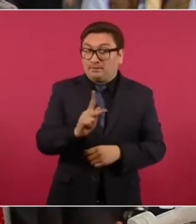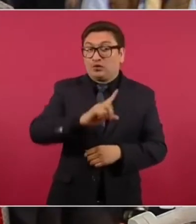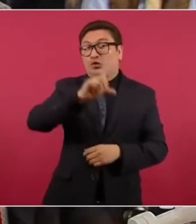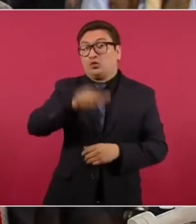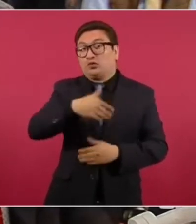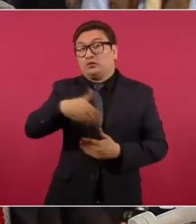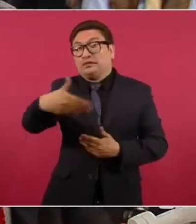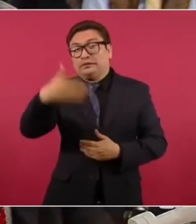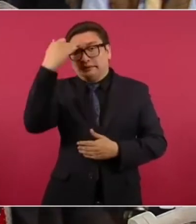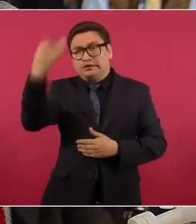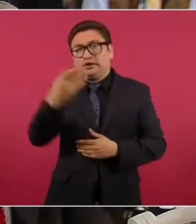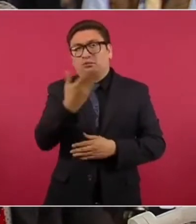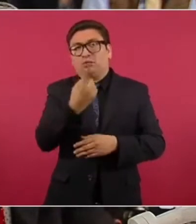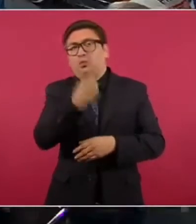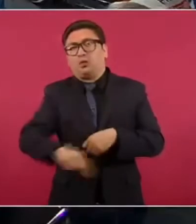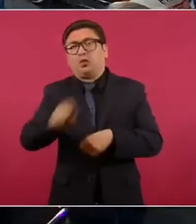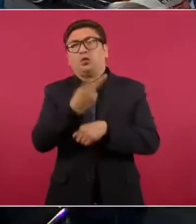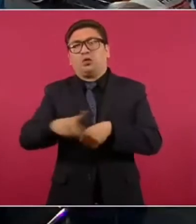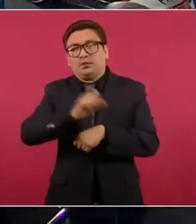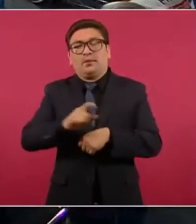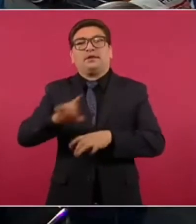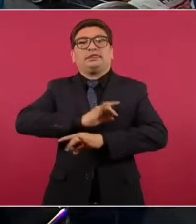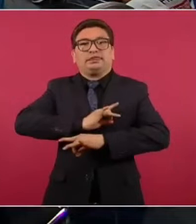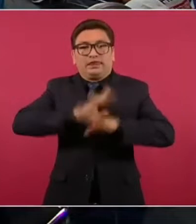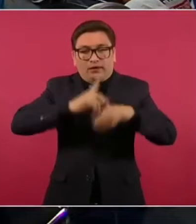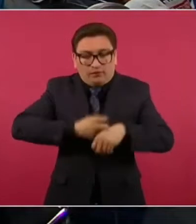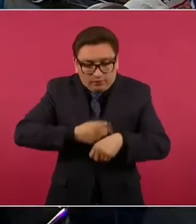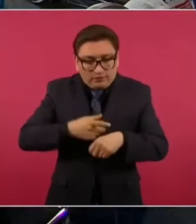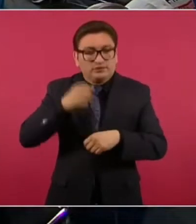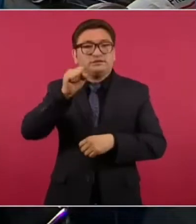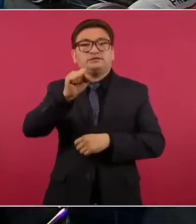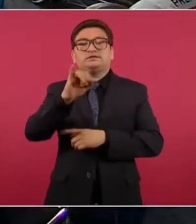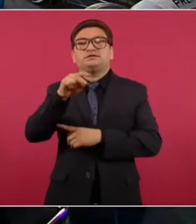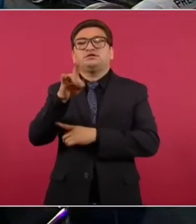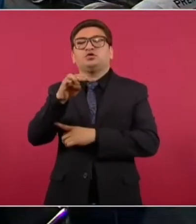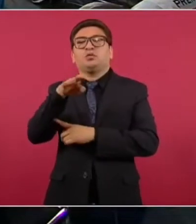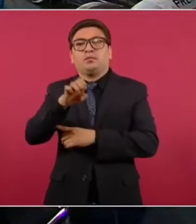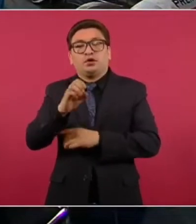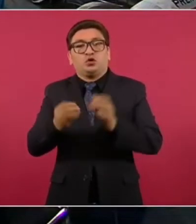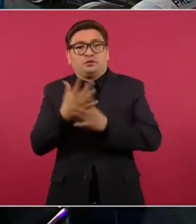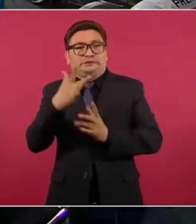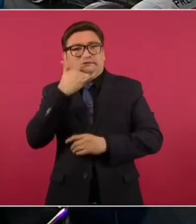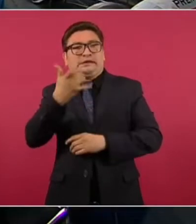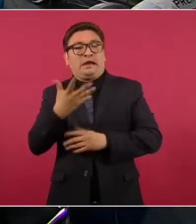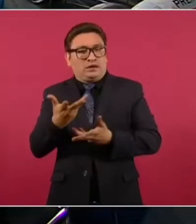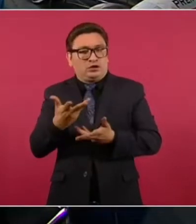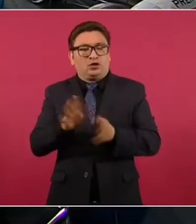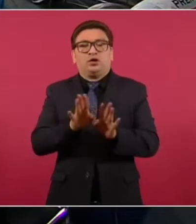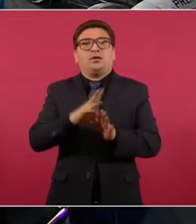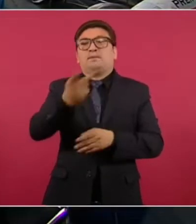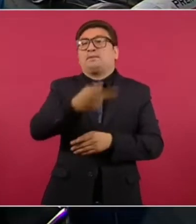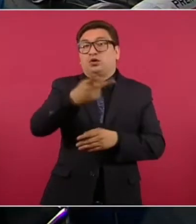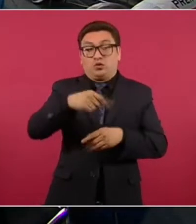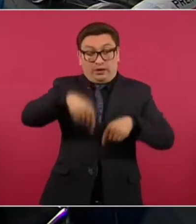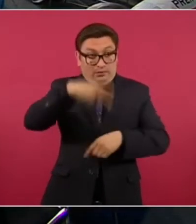después, como en las semanas siguientes, puede presentarse. Es un síndrome raro, pero preguntar si le han comunicado cuántos casos ha